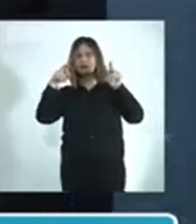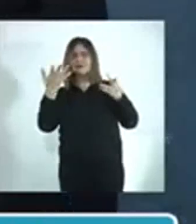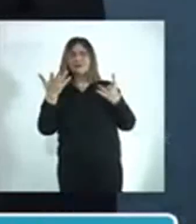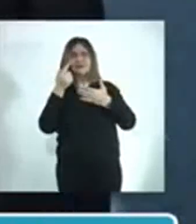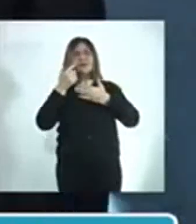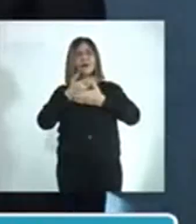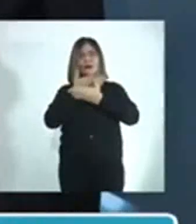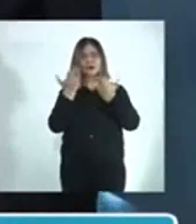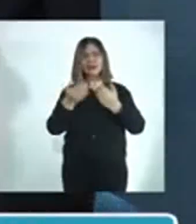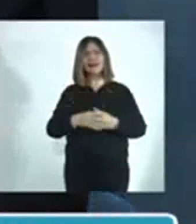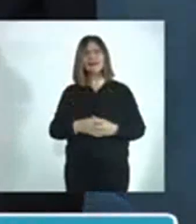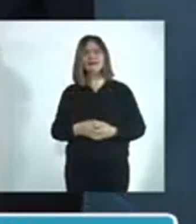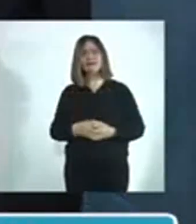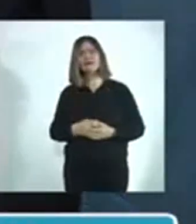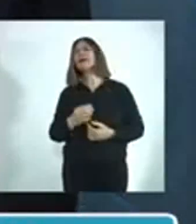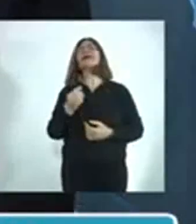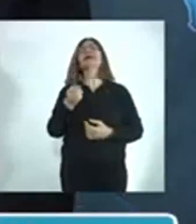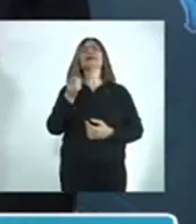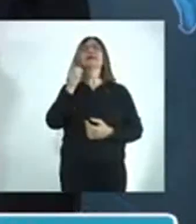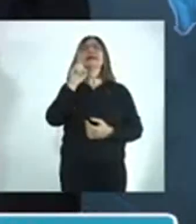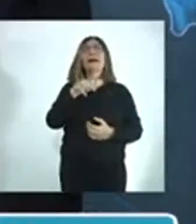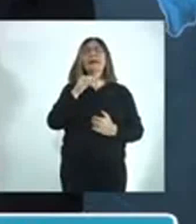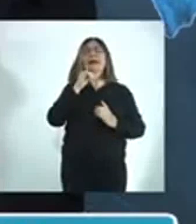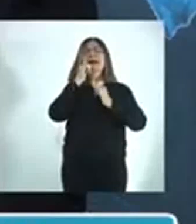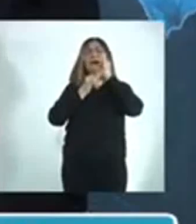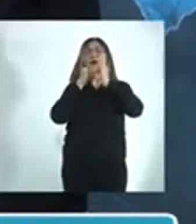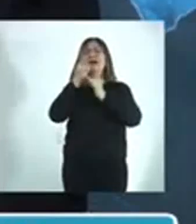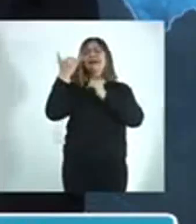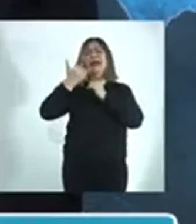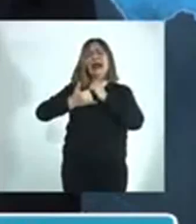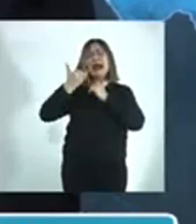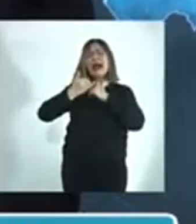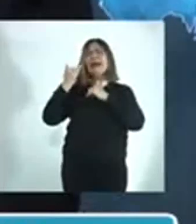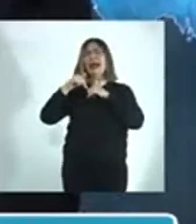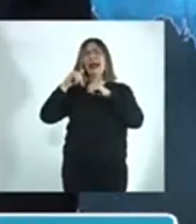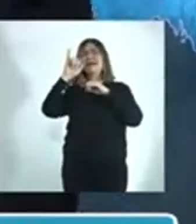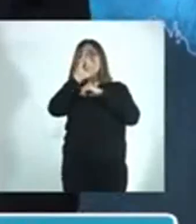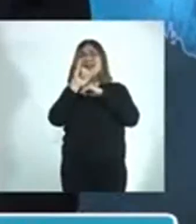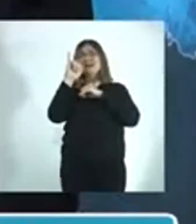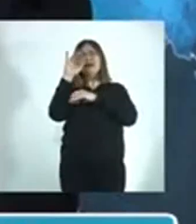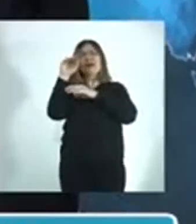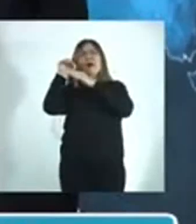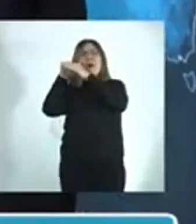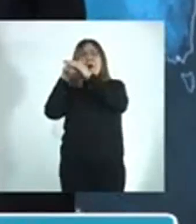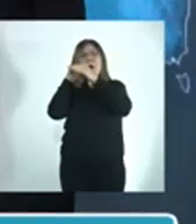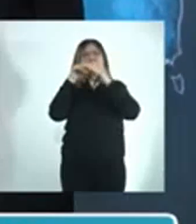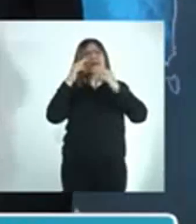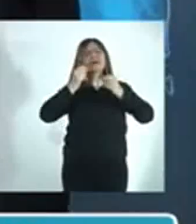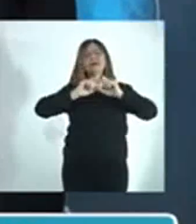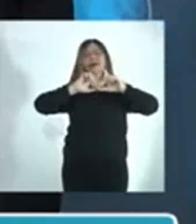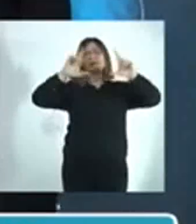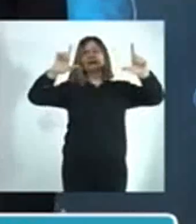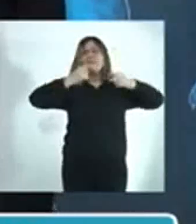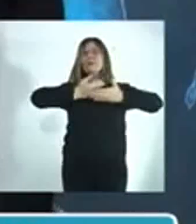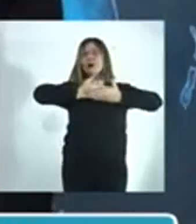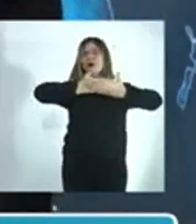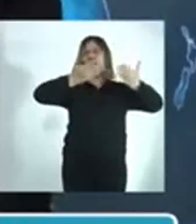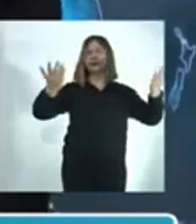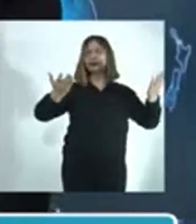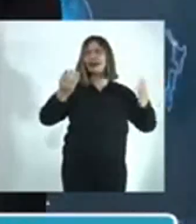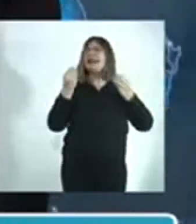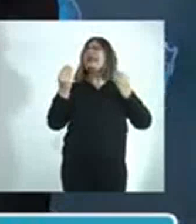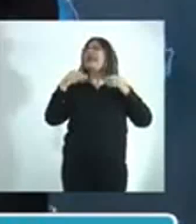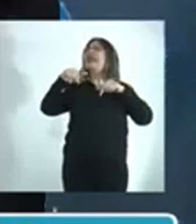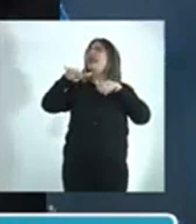hay un gran material de trabajo, de experiencia que ya muchos tucumanos lo han conocido, tanto los docentes como